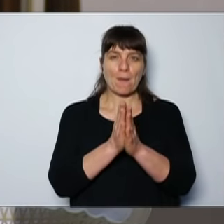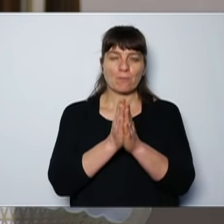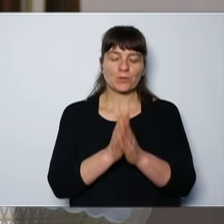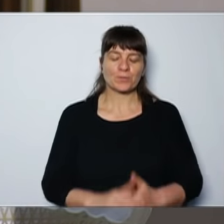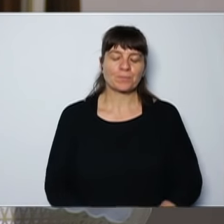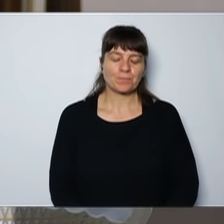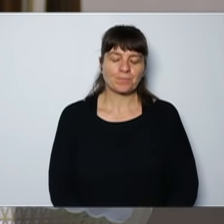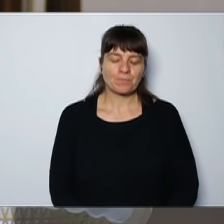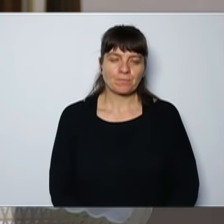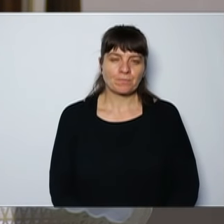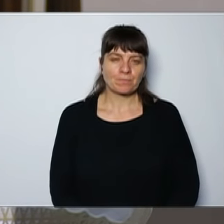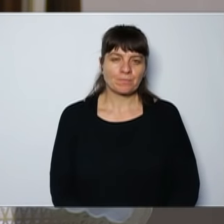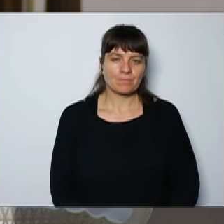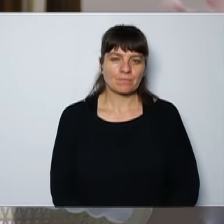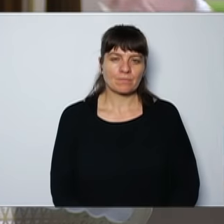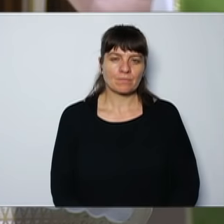Oremos.